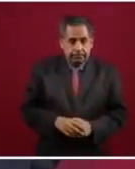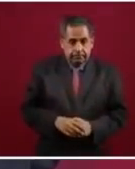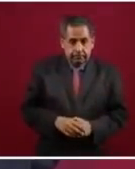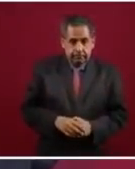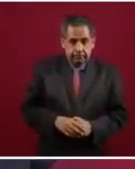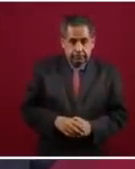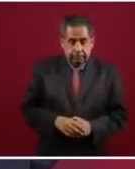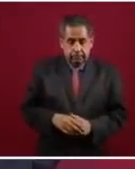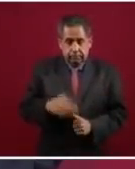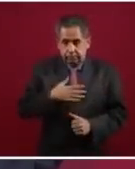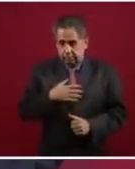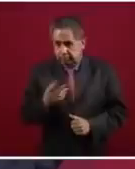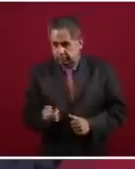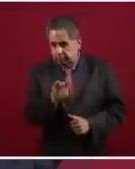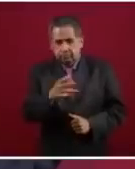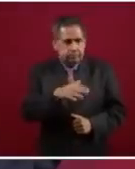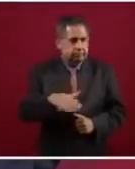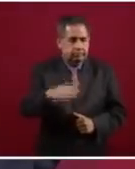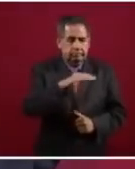Entonces yo les pregunto,